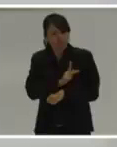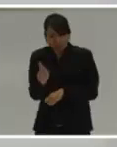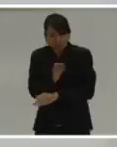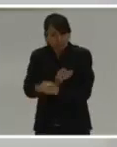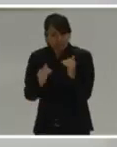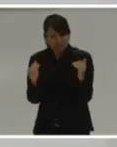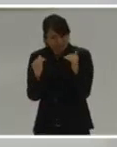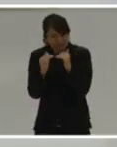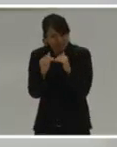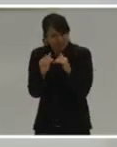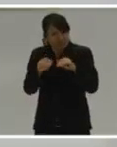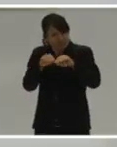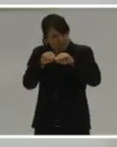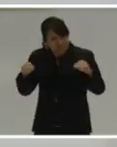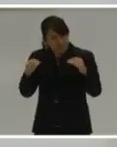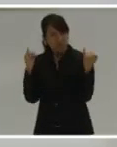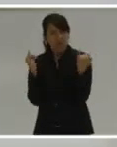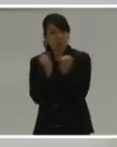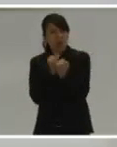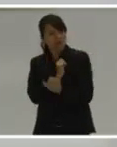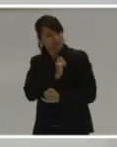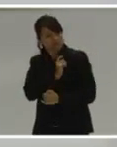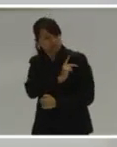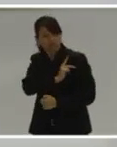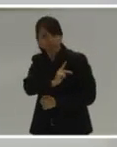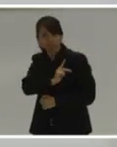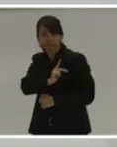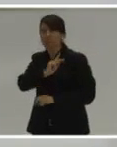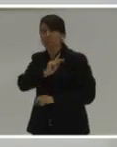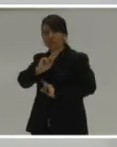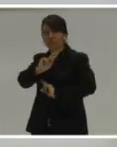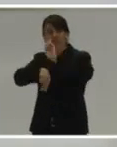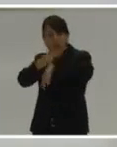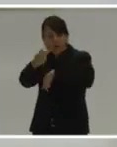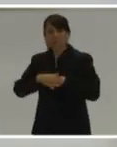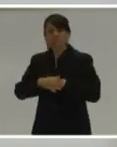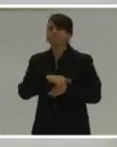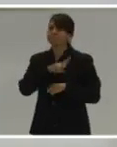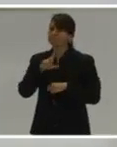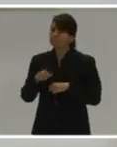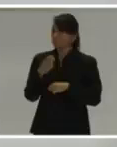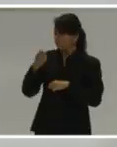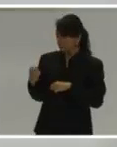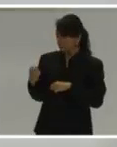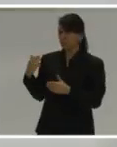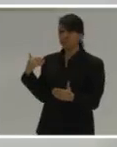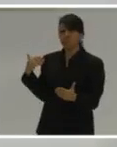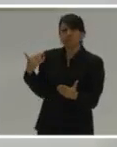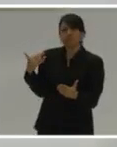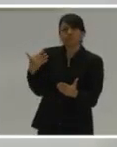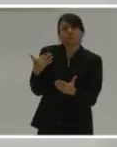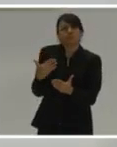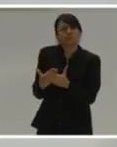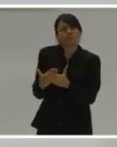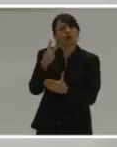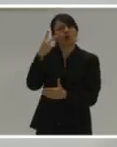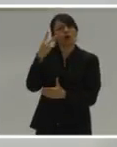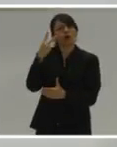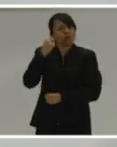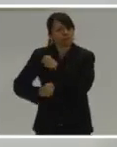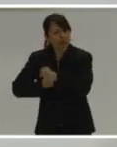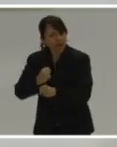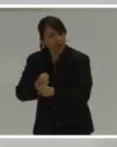¿no? Y ha sido como dos años, han pasado dos años que no se dejaba